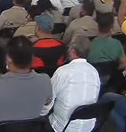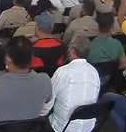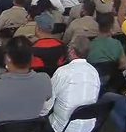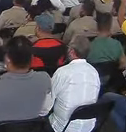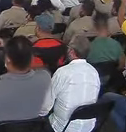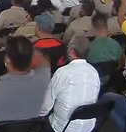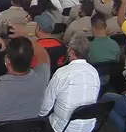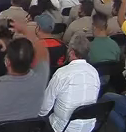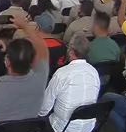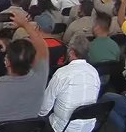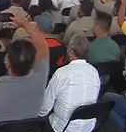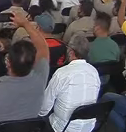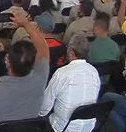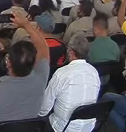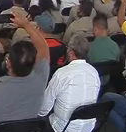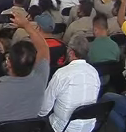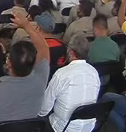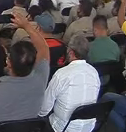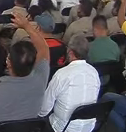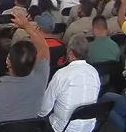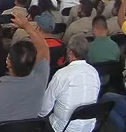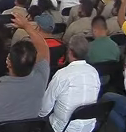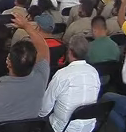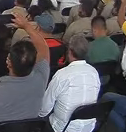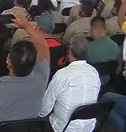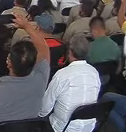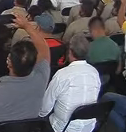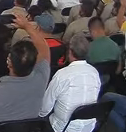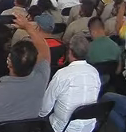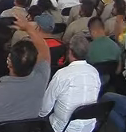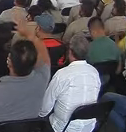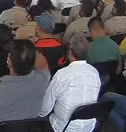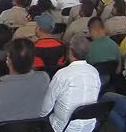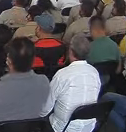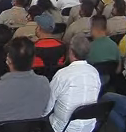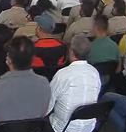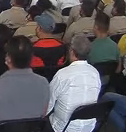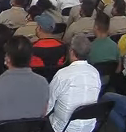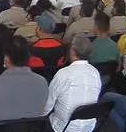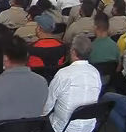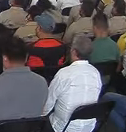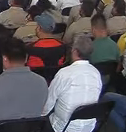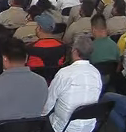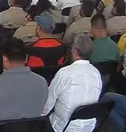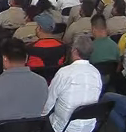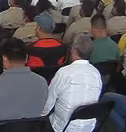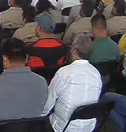Buenos días a todos, todas. Licenciado Andrés Manuel López